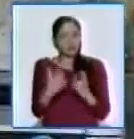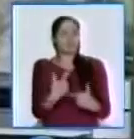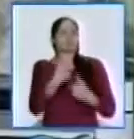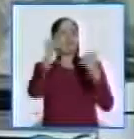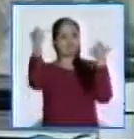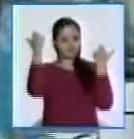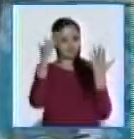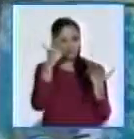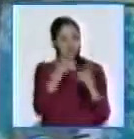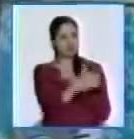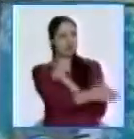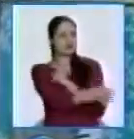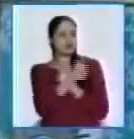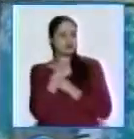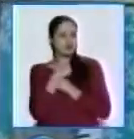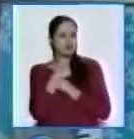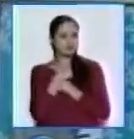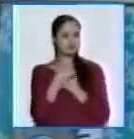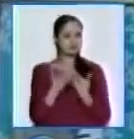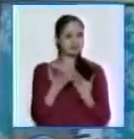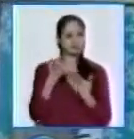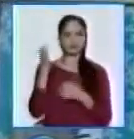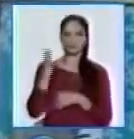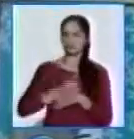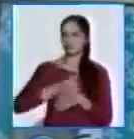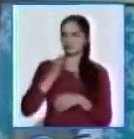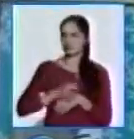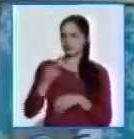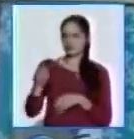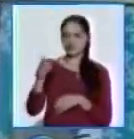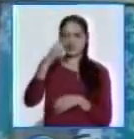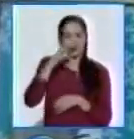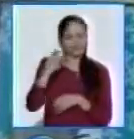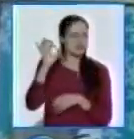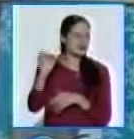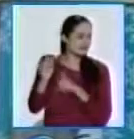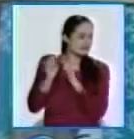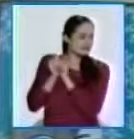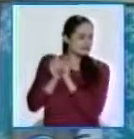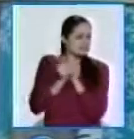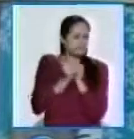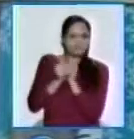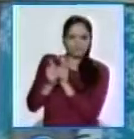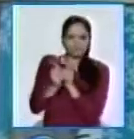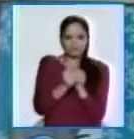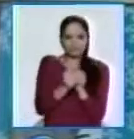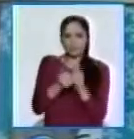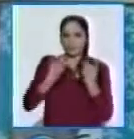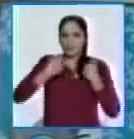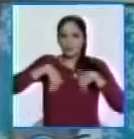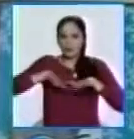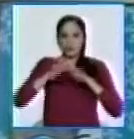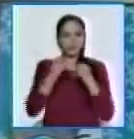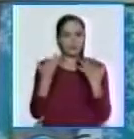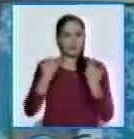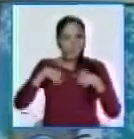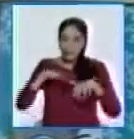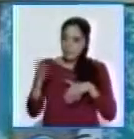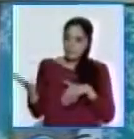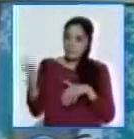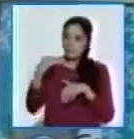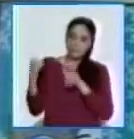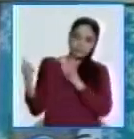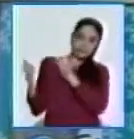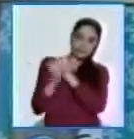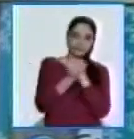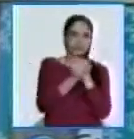apartó de su lado. Siempre con nosotros y conmigo, él para toda parte. A él, yo donde le dijera que me